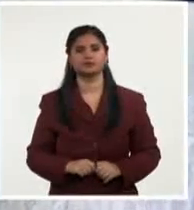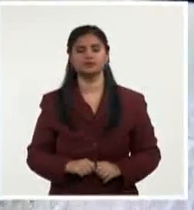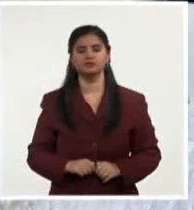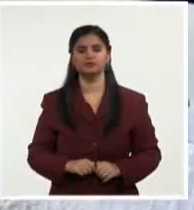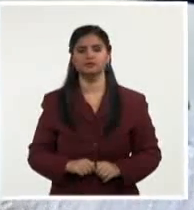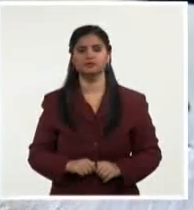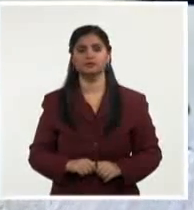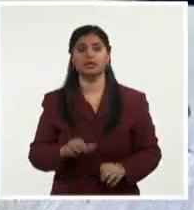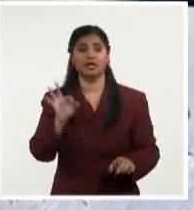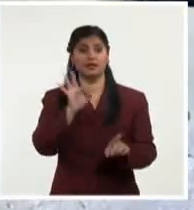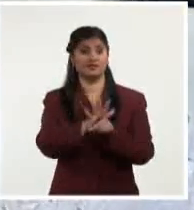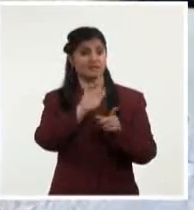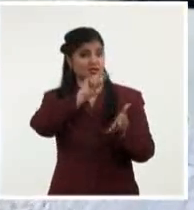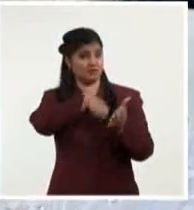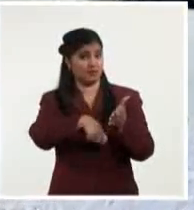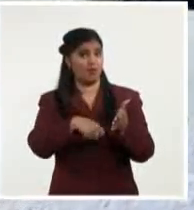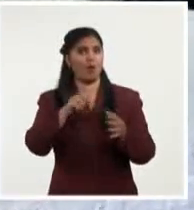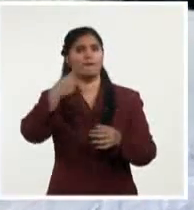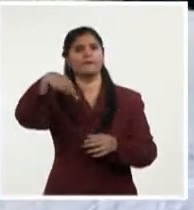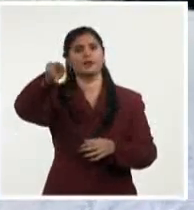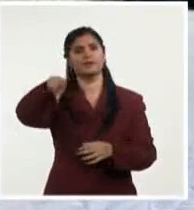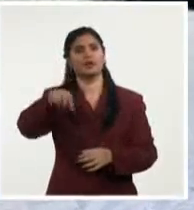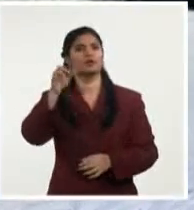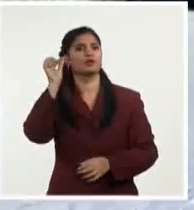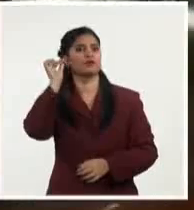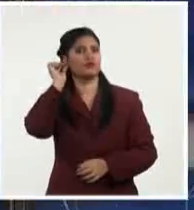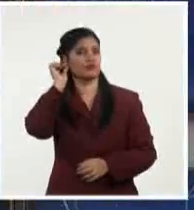en vigor este 1 de febrero.